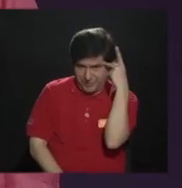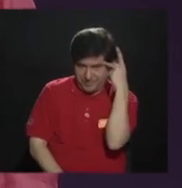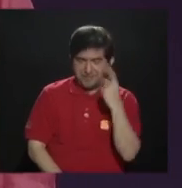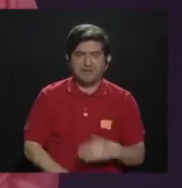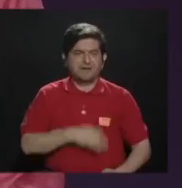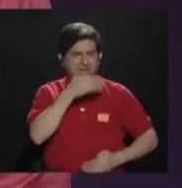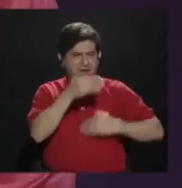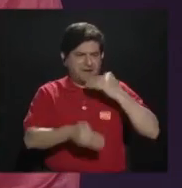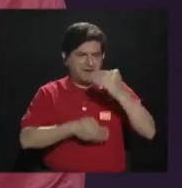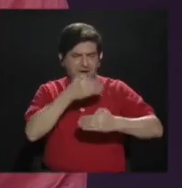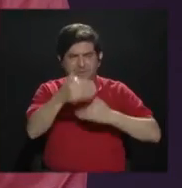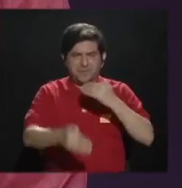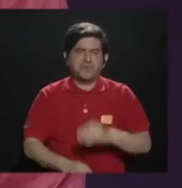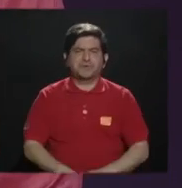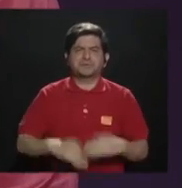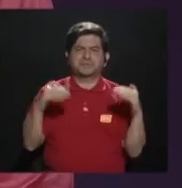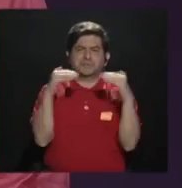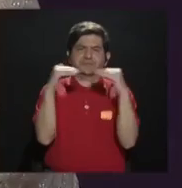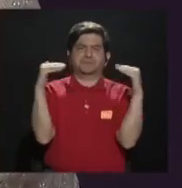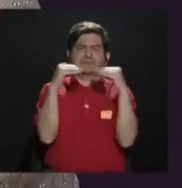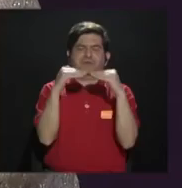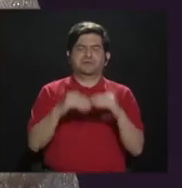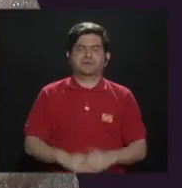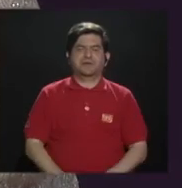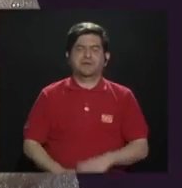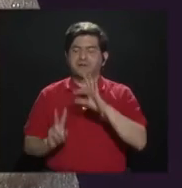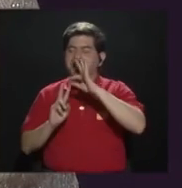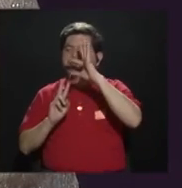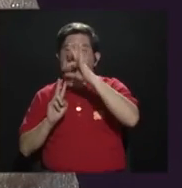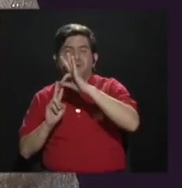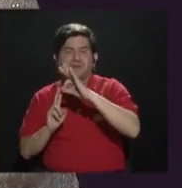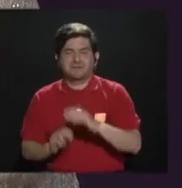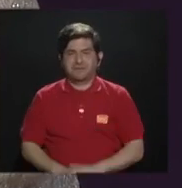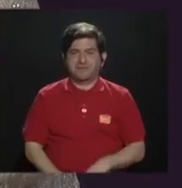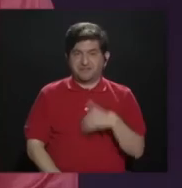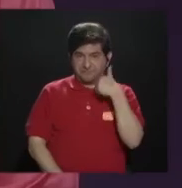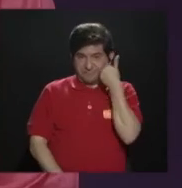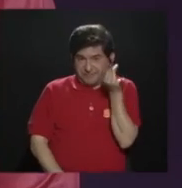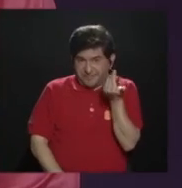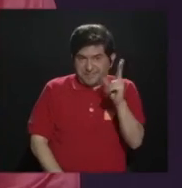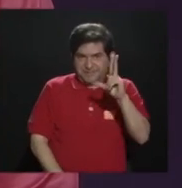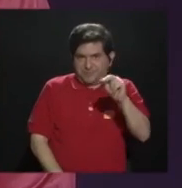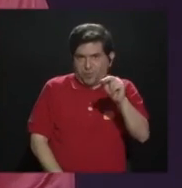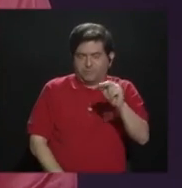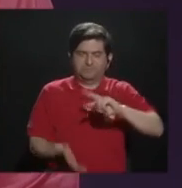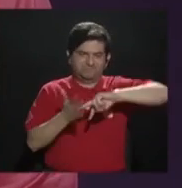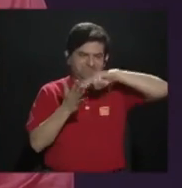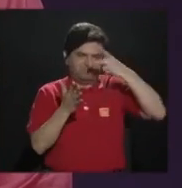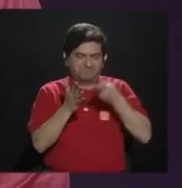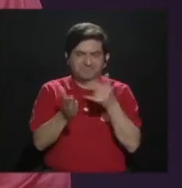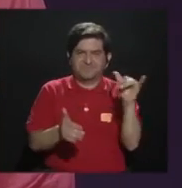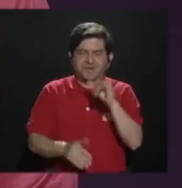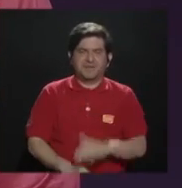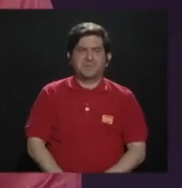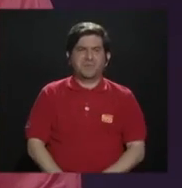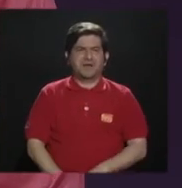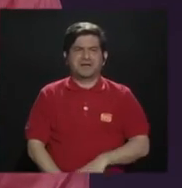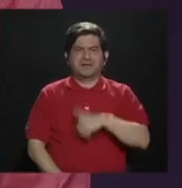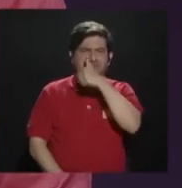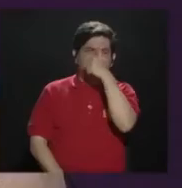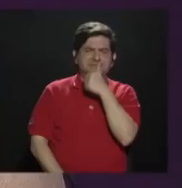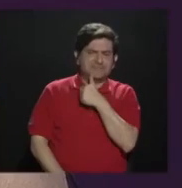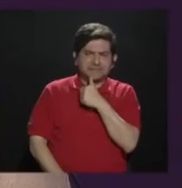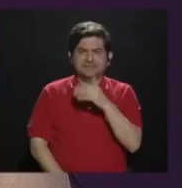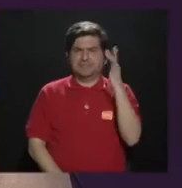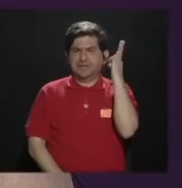los procesos de alcanzar la paridad y la equidad no son fáciles, representan también grandes sacrificios para